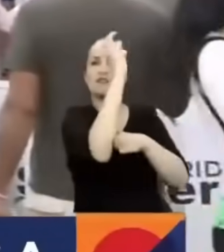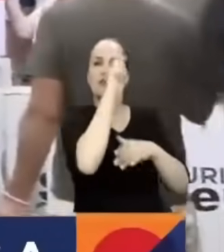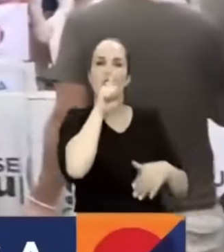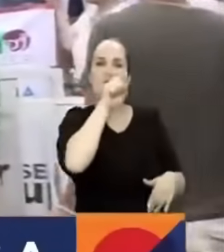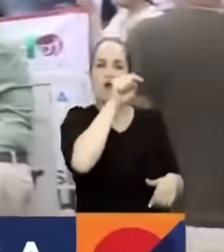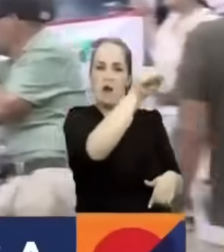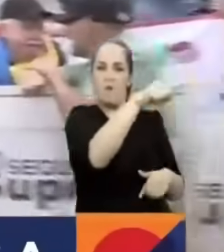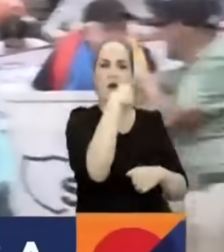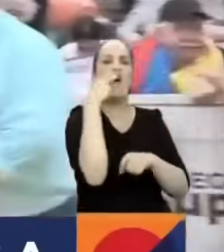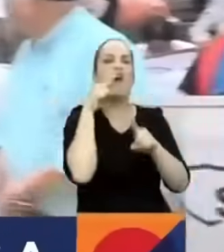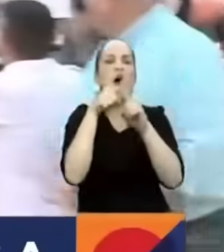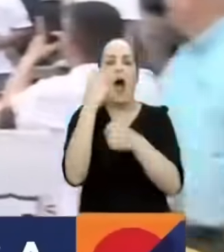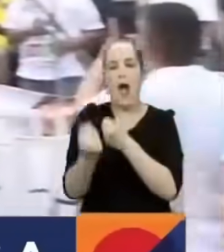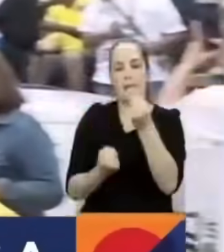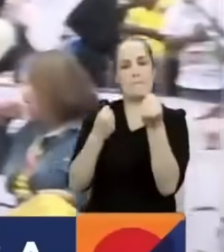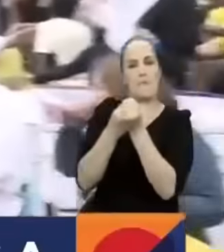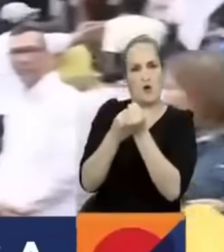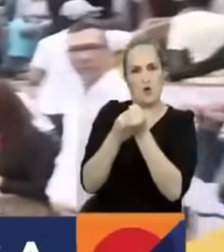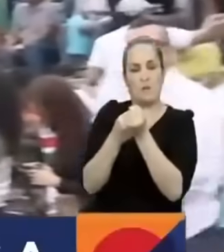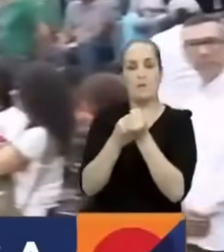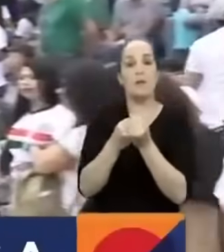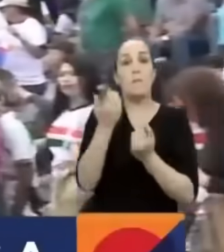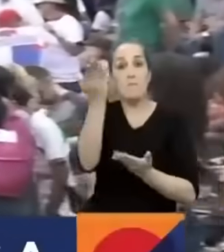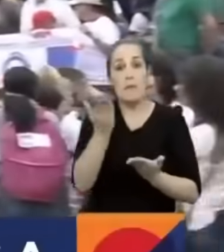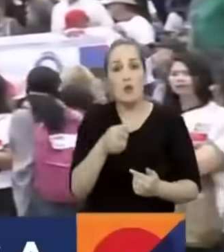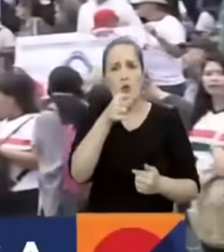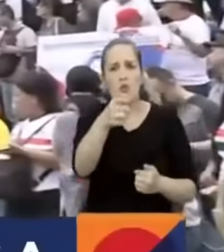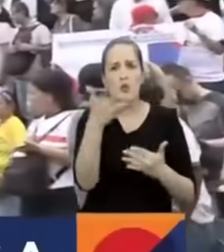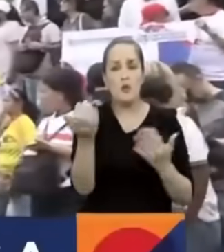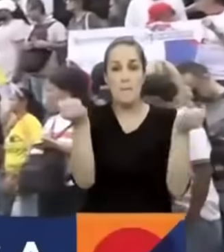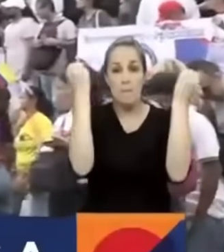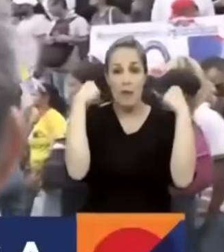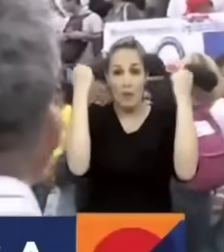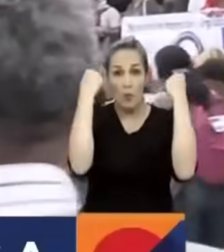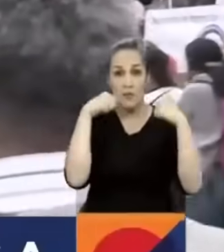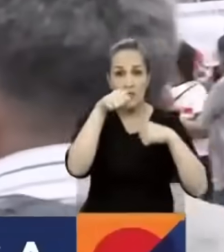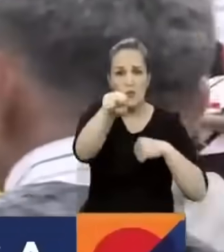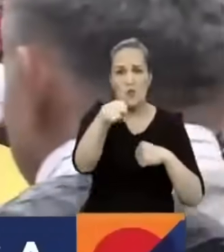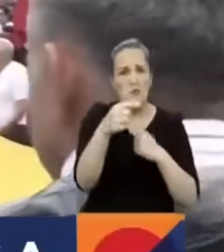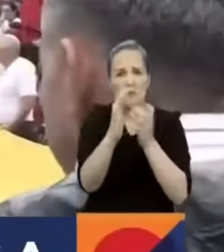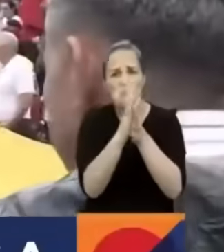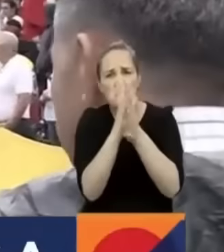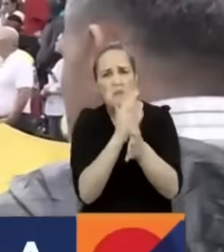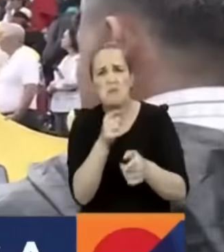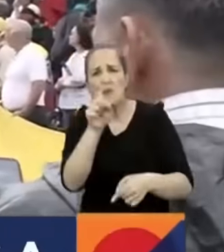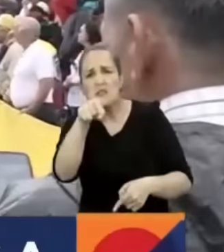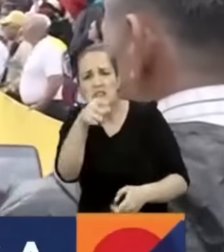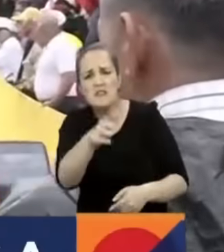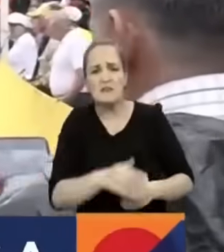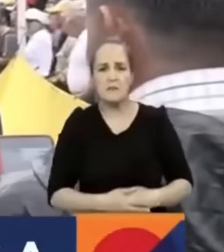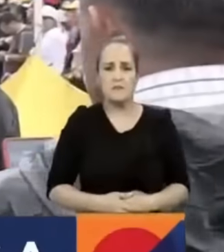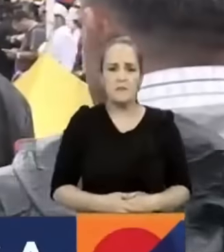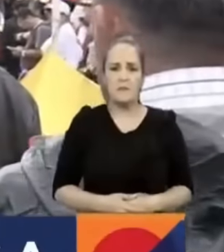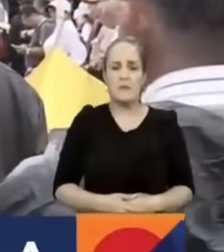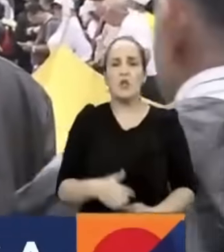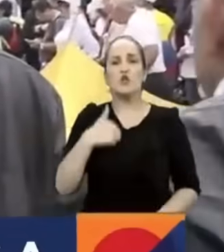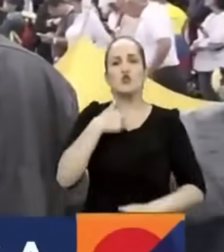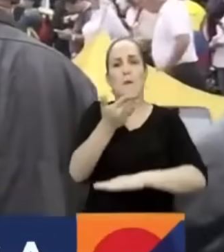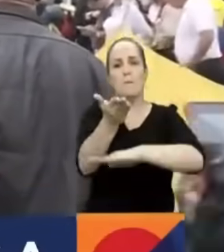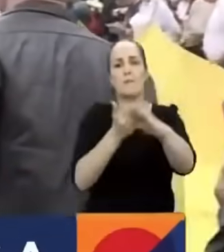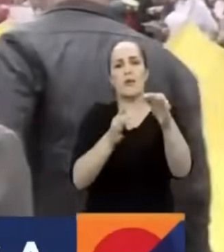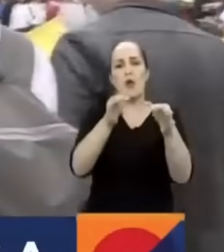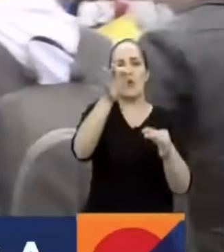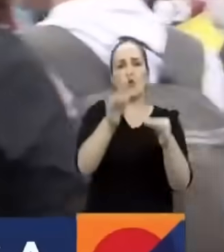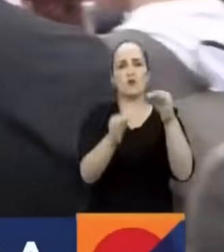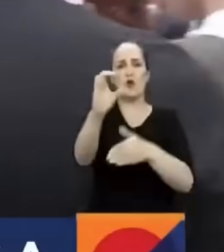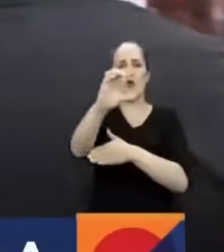brindar ese apoyo. Bienvenido a RTVC Noticias. Usted viene desde Piedecuesta. ¿Qué pide usted hoy? Bueno, la verdad es que yo pido justicia en este